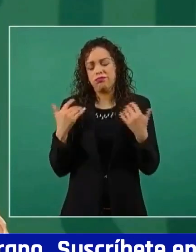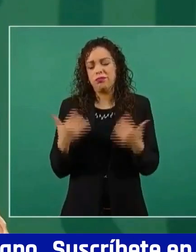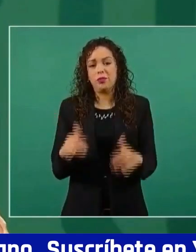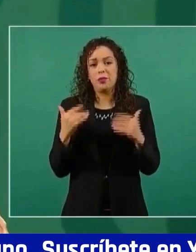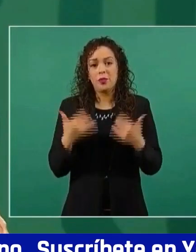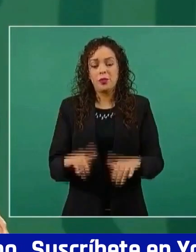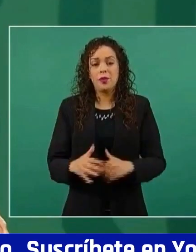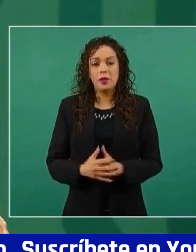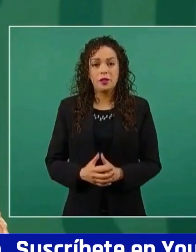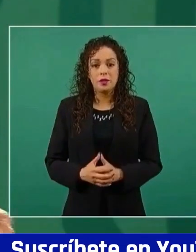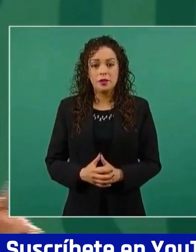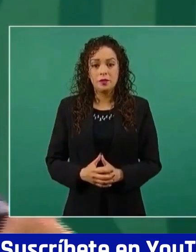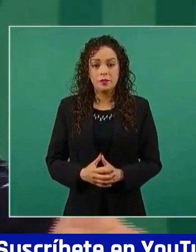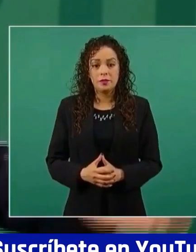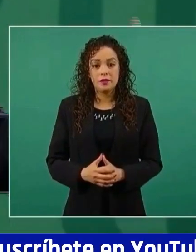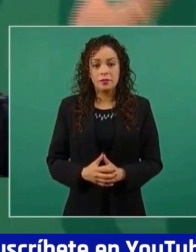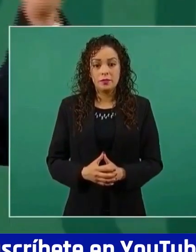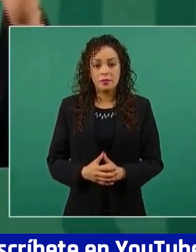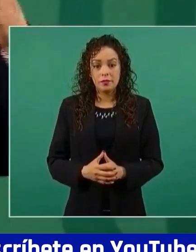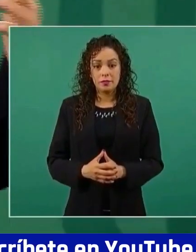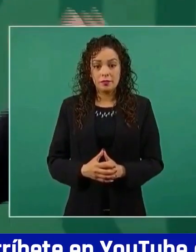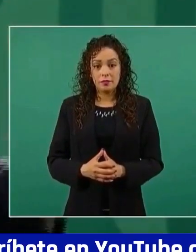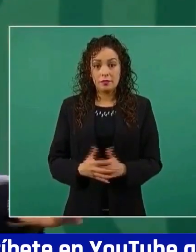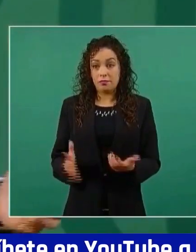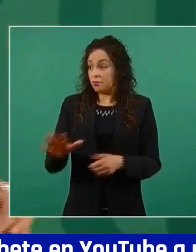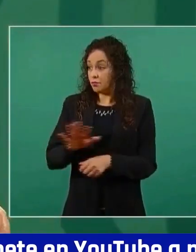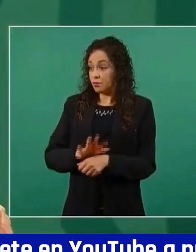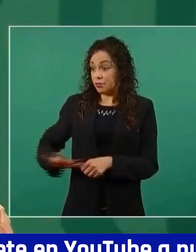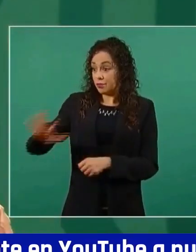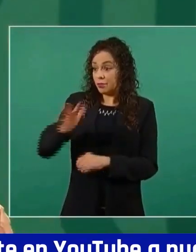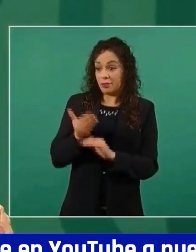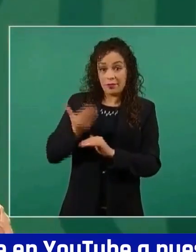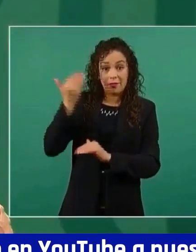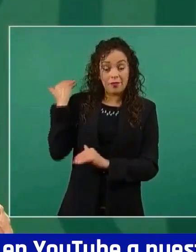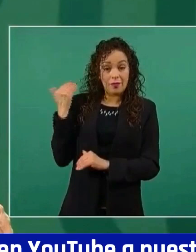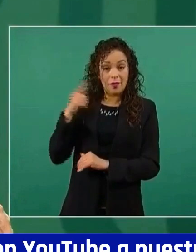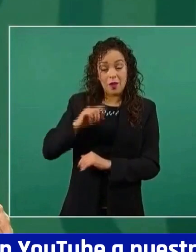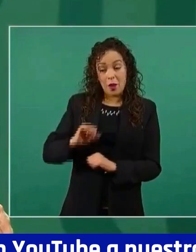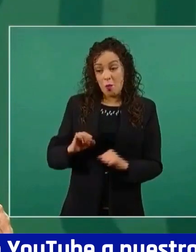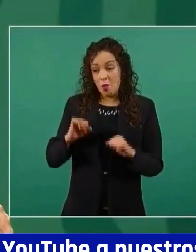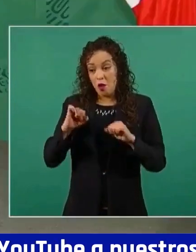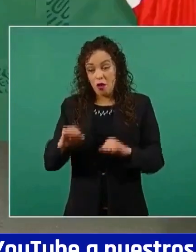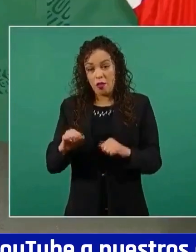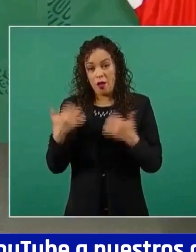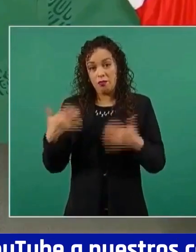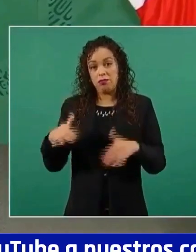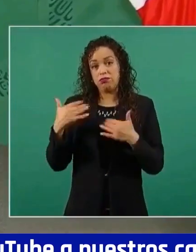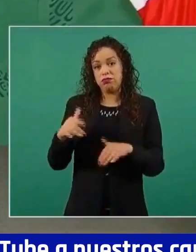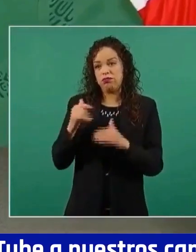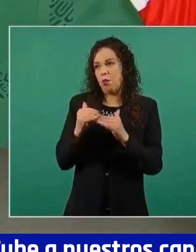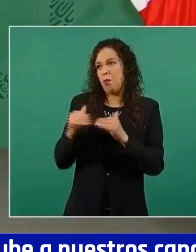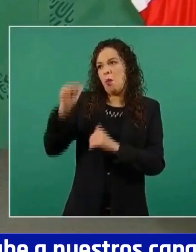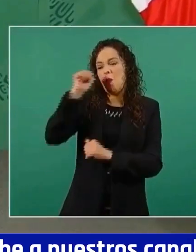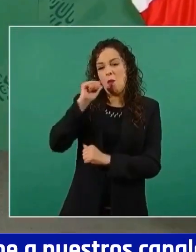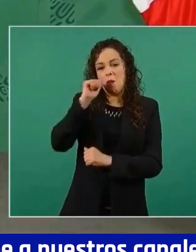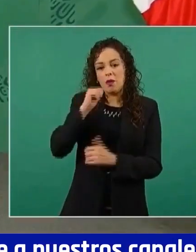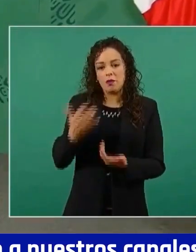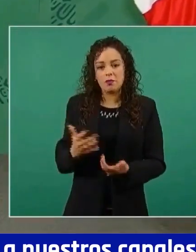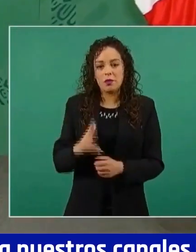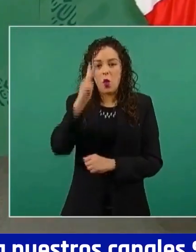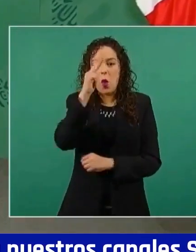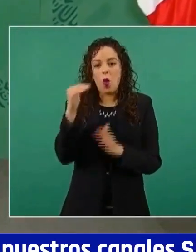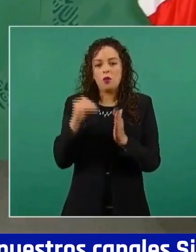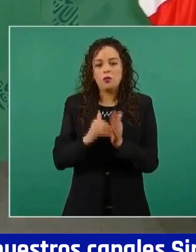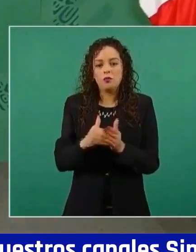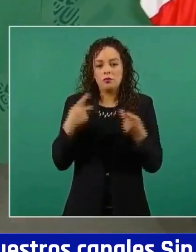Toda la parafernalia del poder, el Estado Mayor Presidencial, 8,000 elementos para